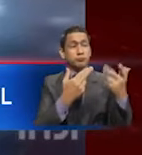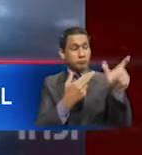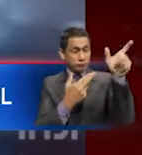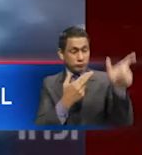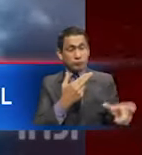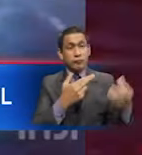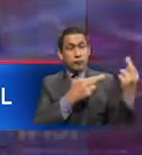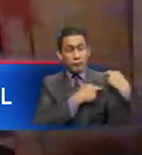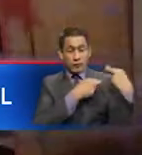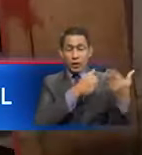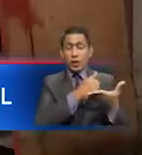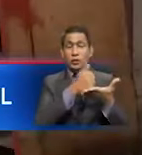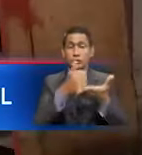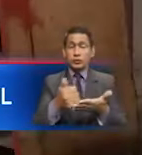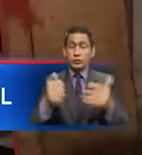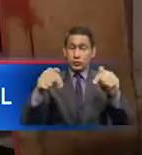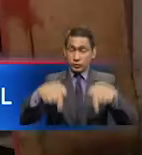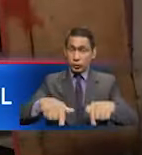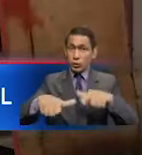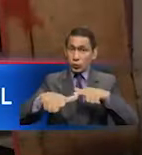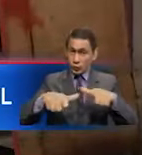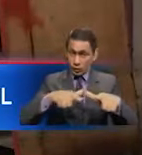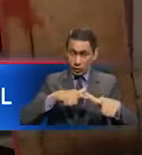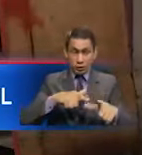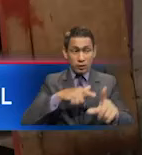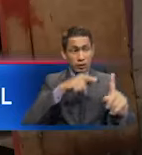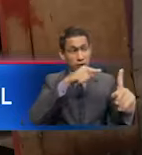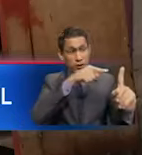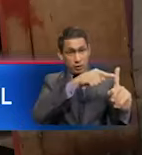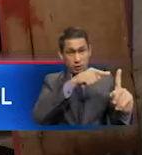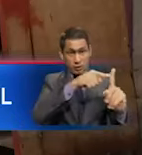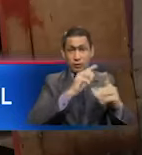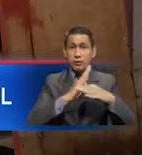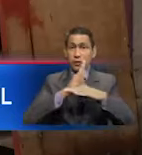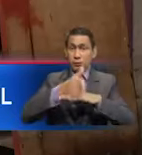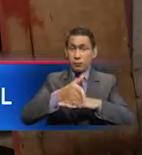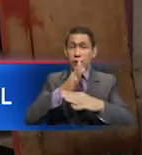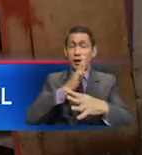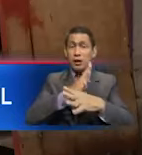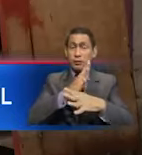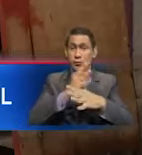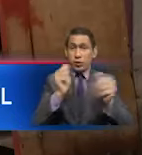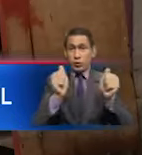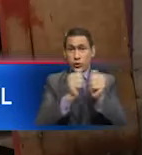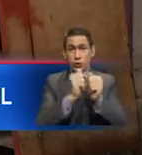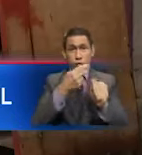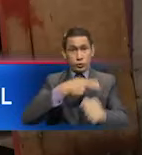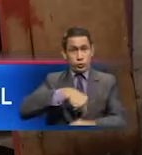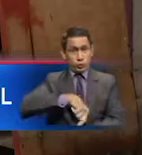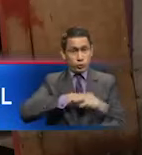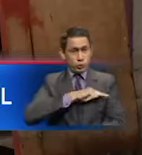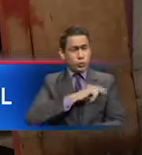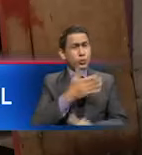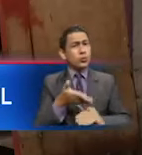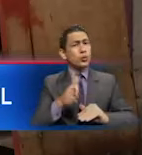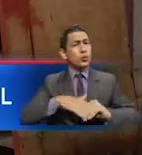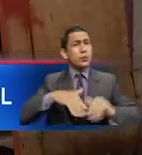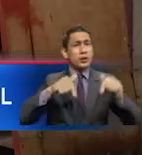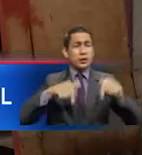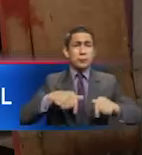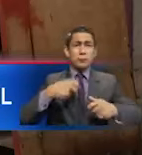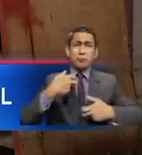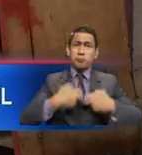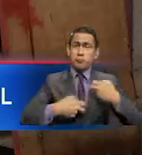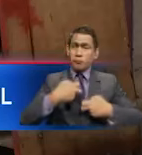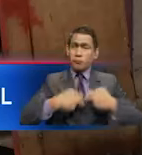que en los próximos minutos nos va a dar una evaluación completa de los daños que se van generando y estos estragos que se han generado luego de las